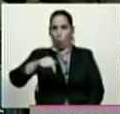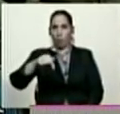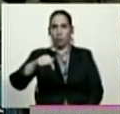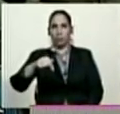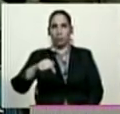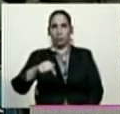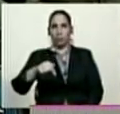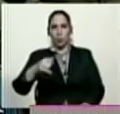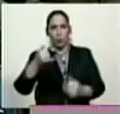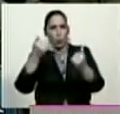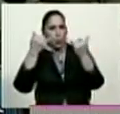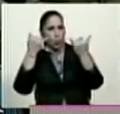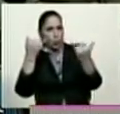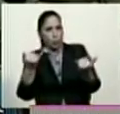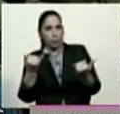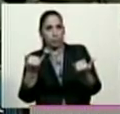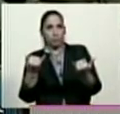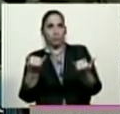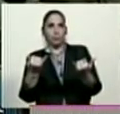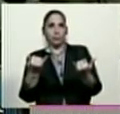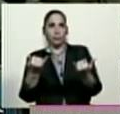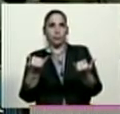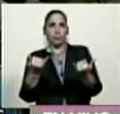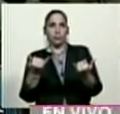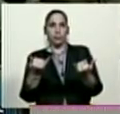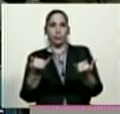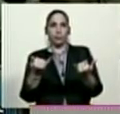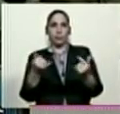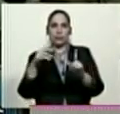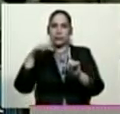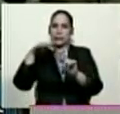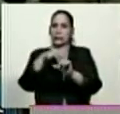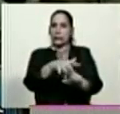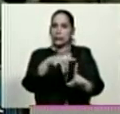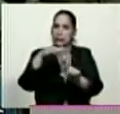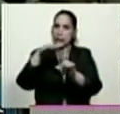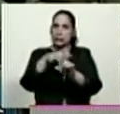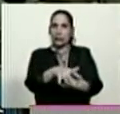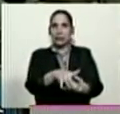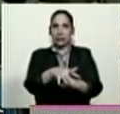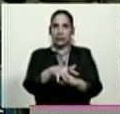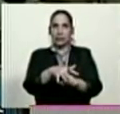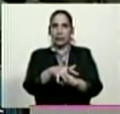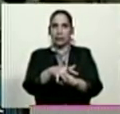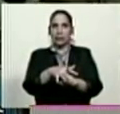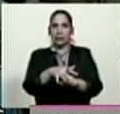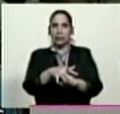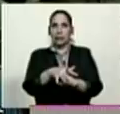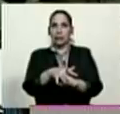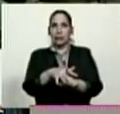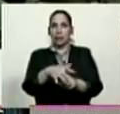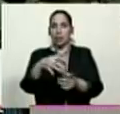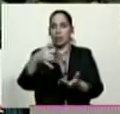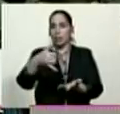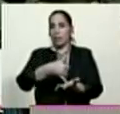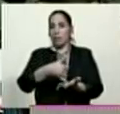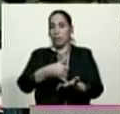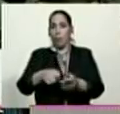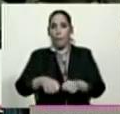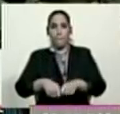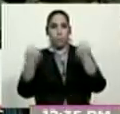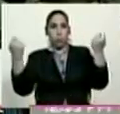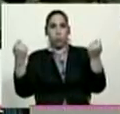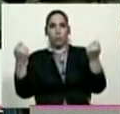en este momento, está concentrada y dedicada a debilitar,